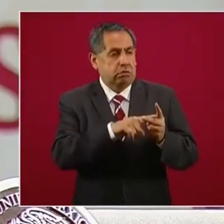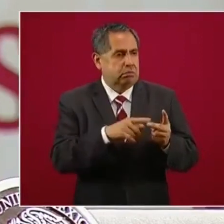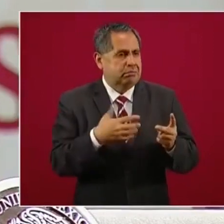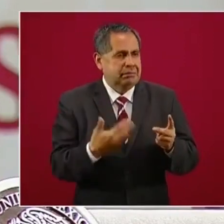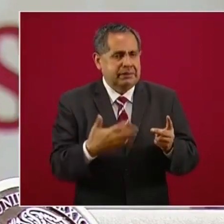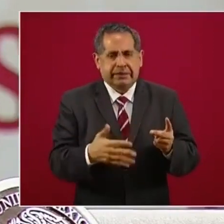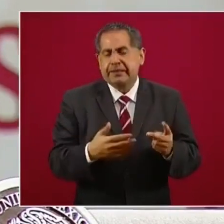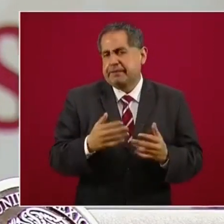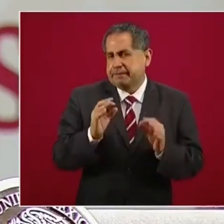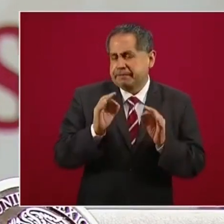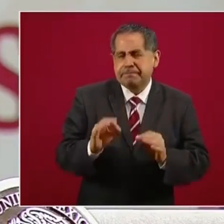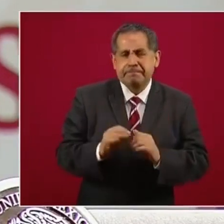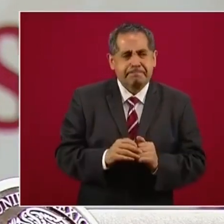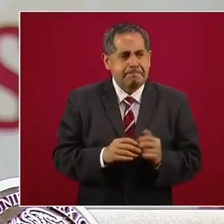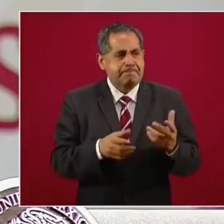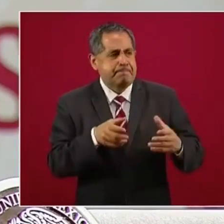luego con una